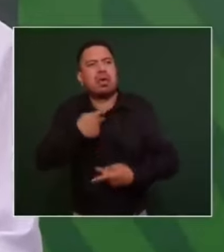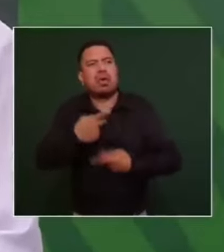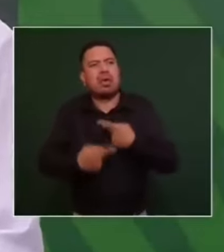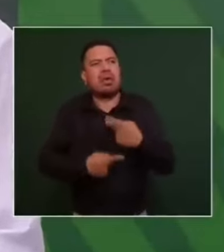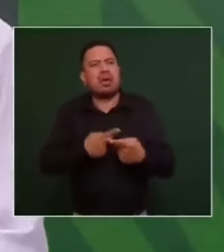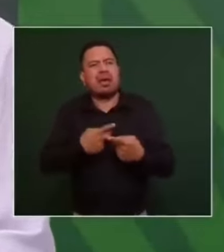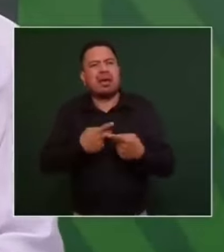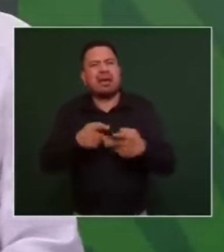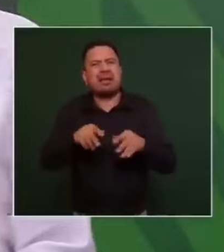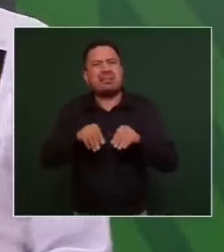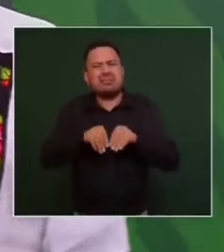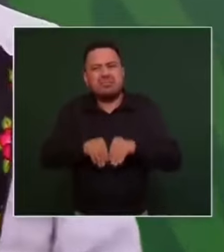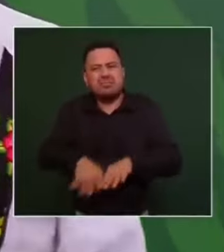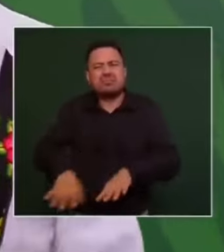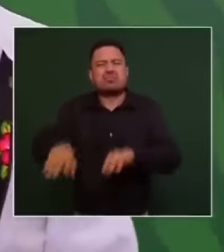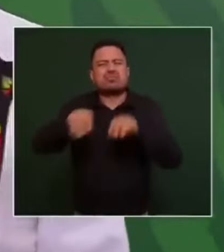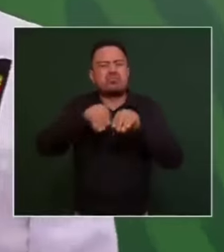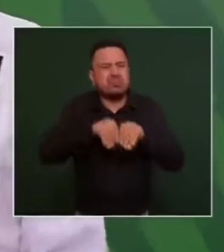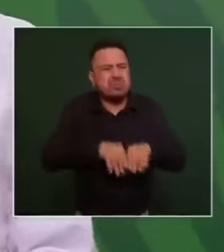haciendo conciencia,